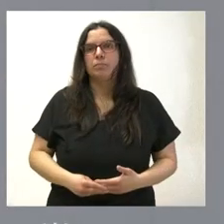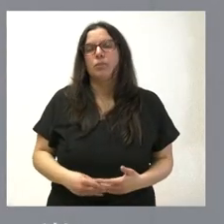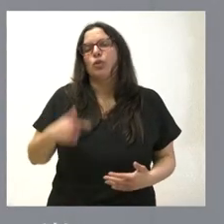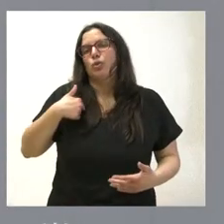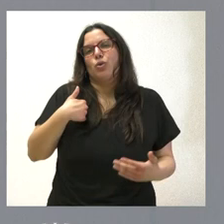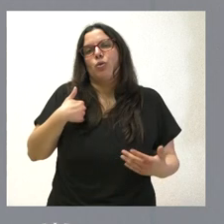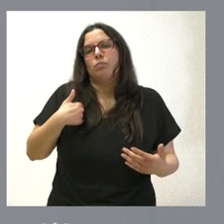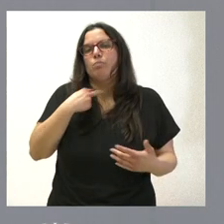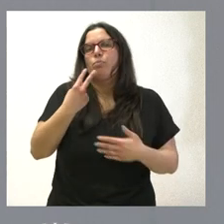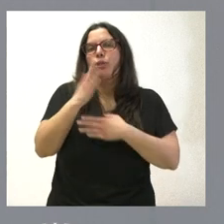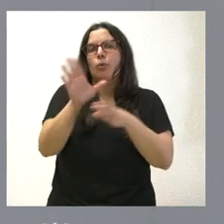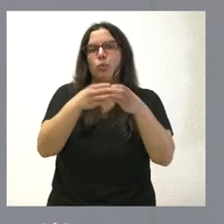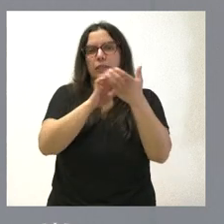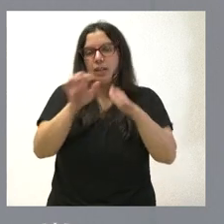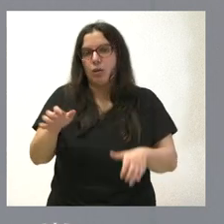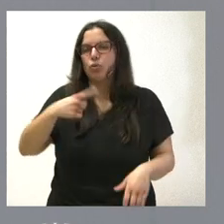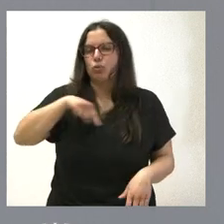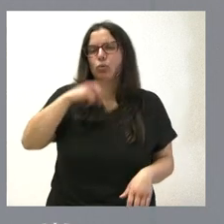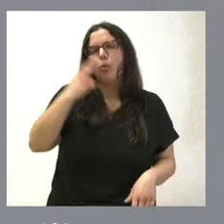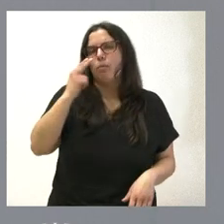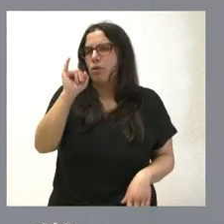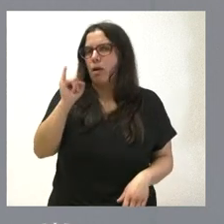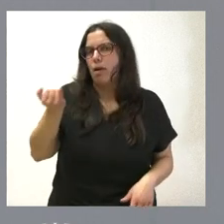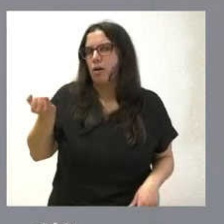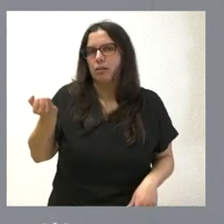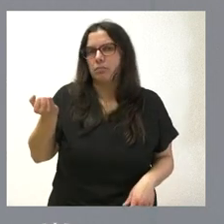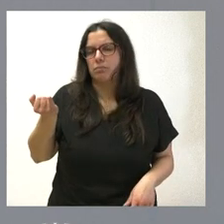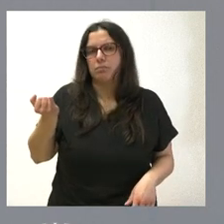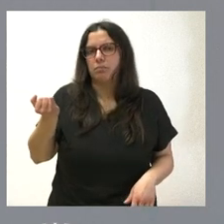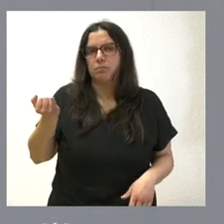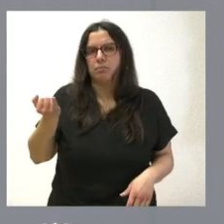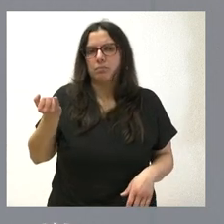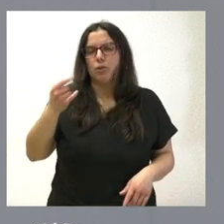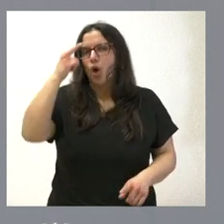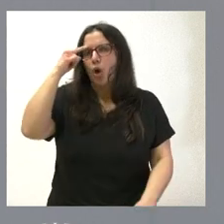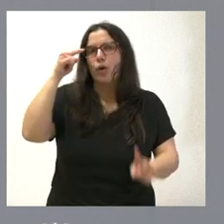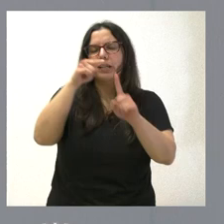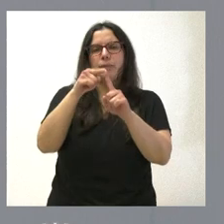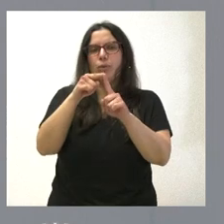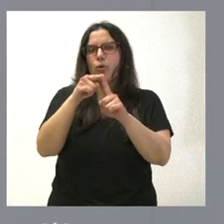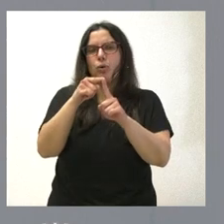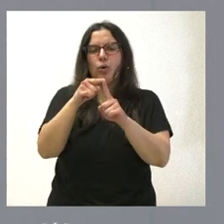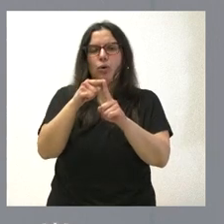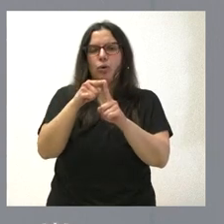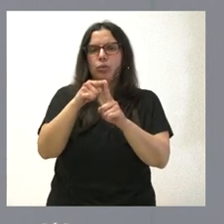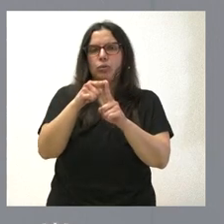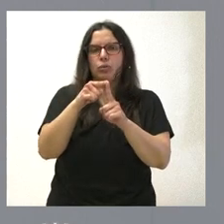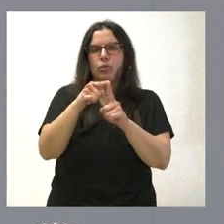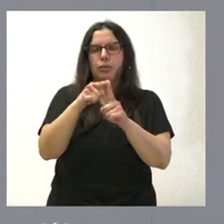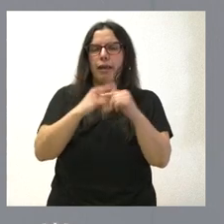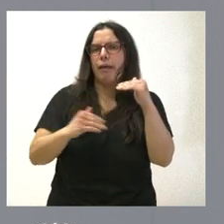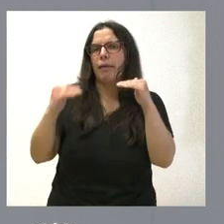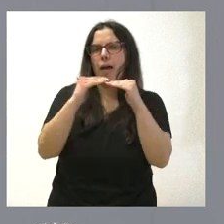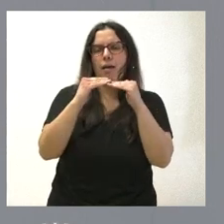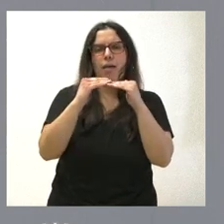de Castilla León nosotros tenemos claramente un compromiso con todo lo que son los objetivos de equidad y